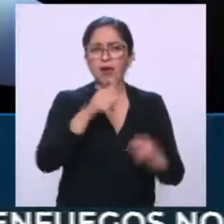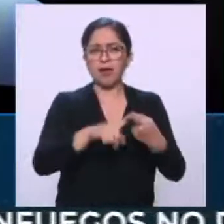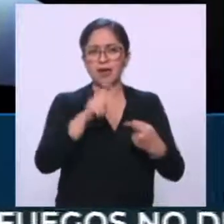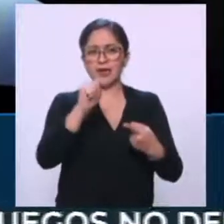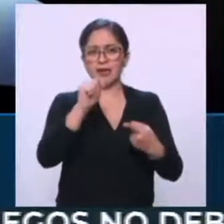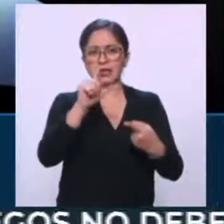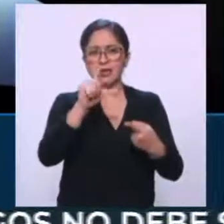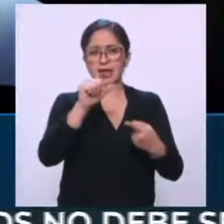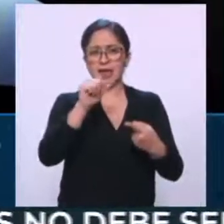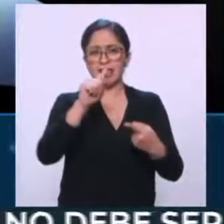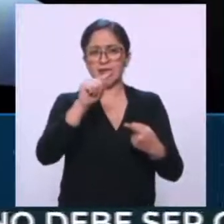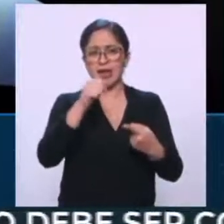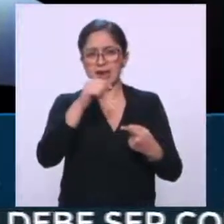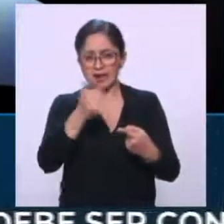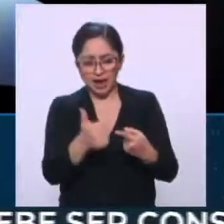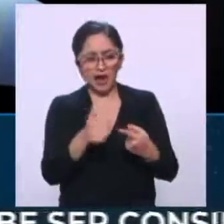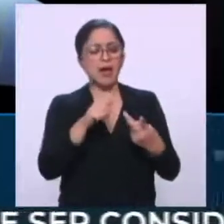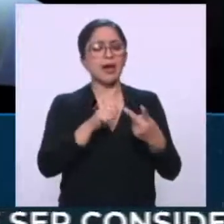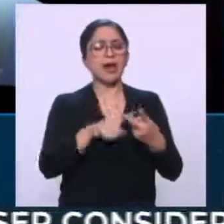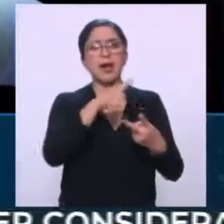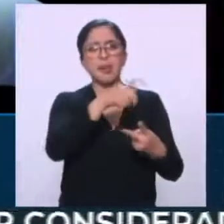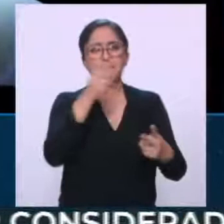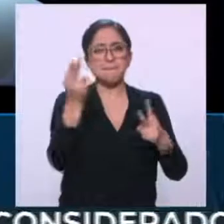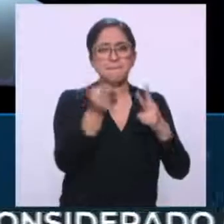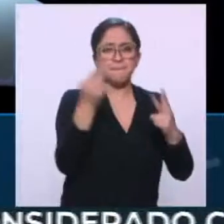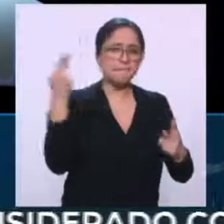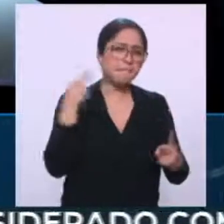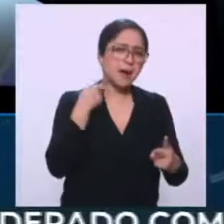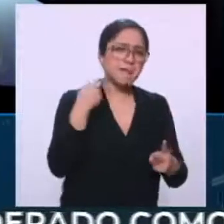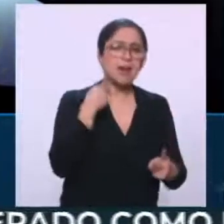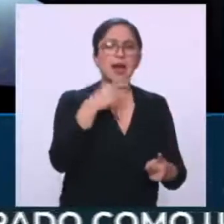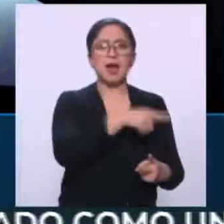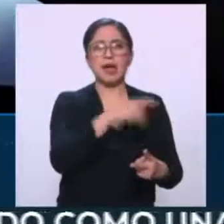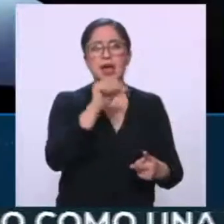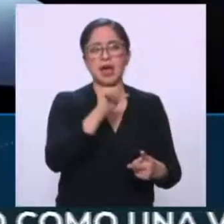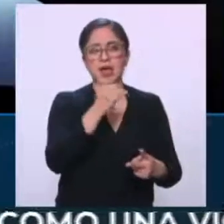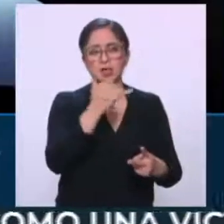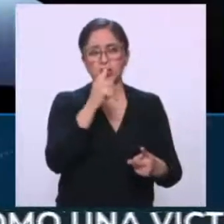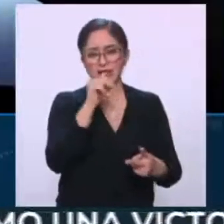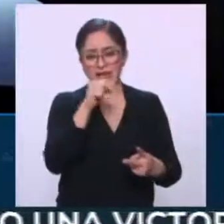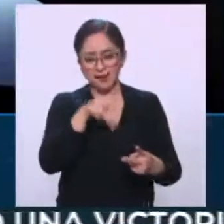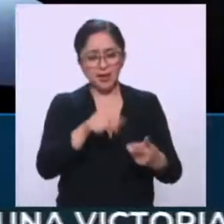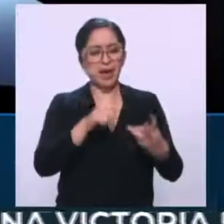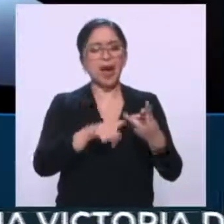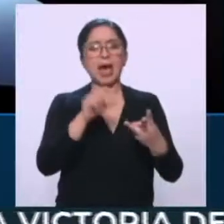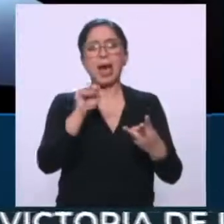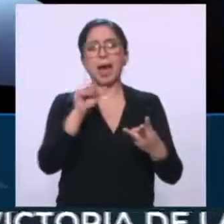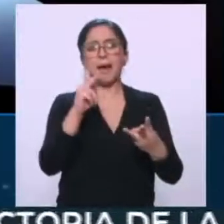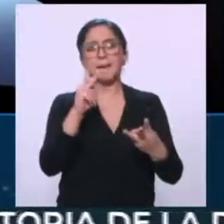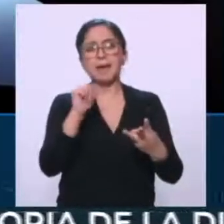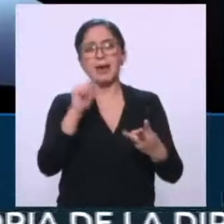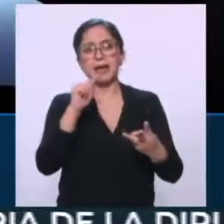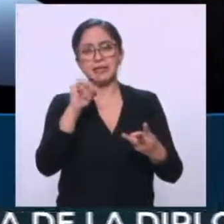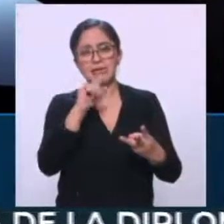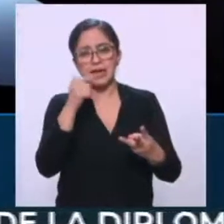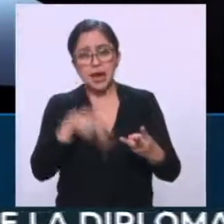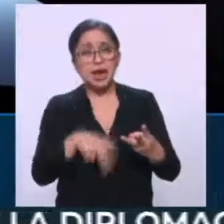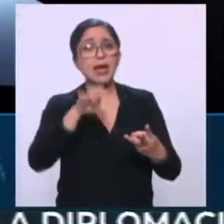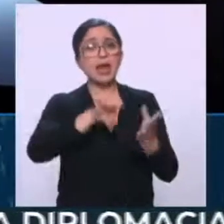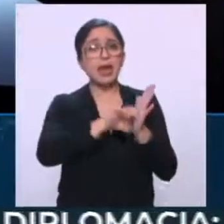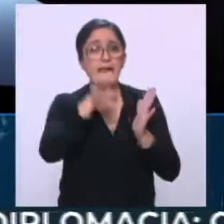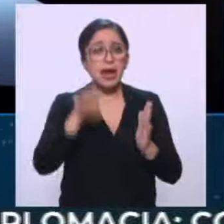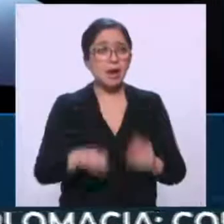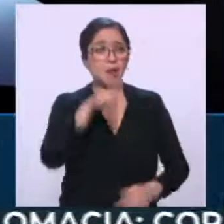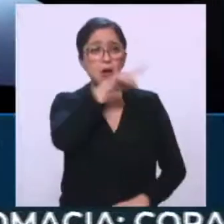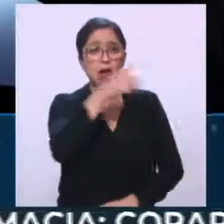Tlatlaya, como la masacre de Apatzingán, como Ayotzinapa, donde mintió ante la Cámara de Diputados diciendo que no había